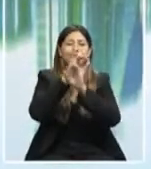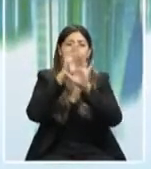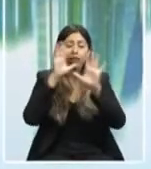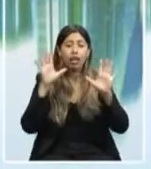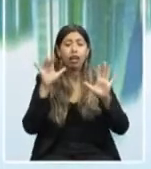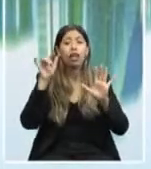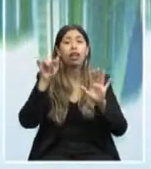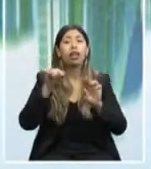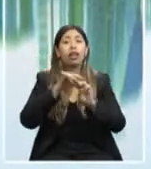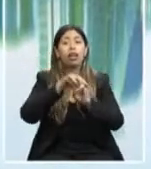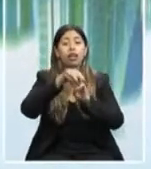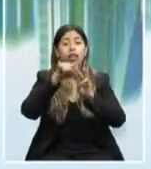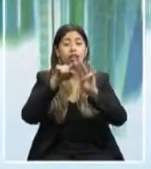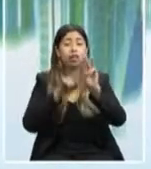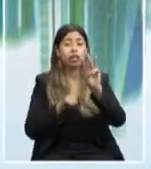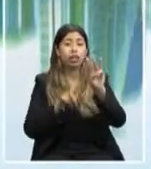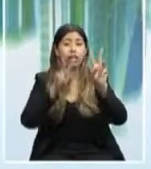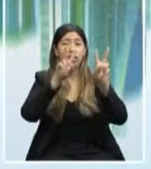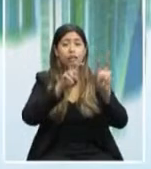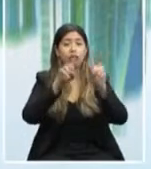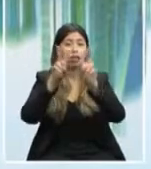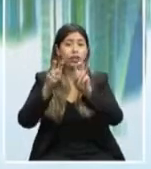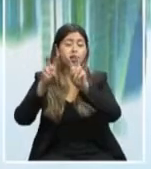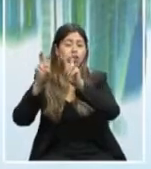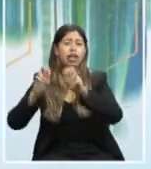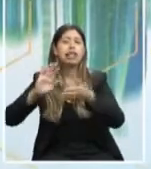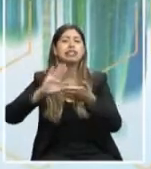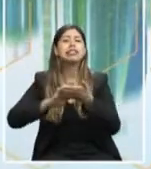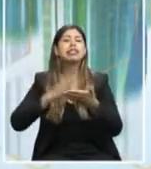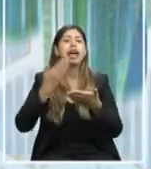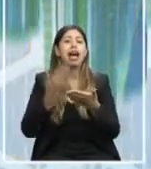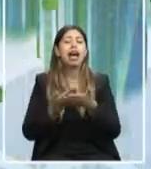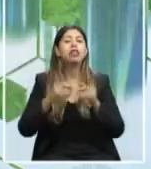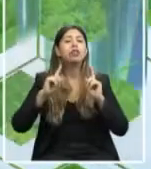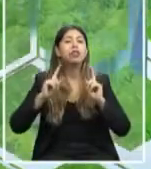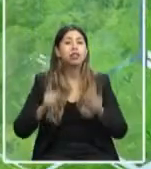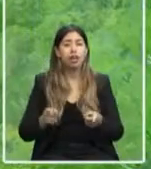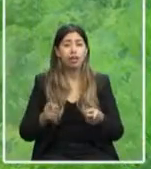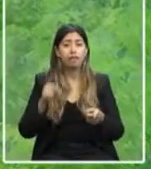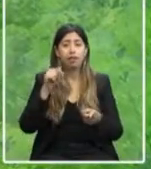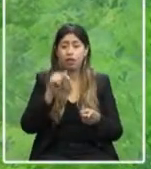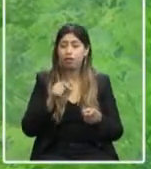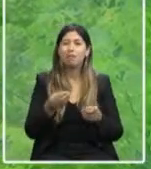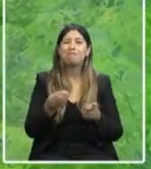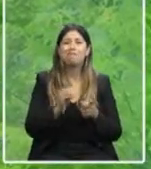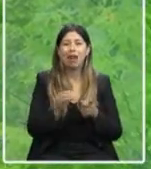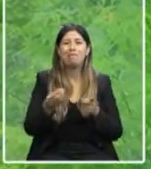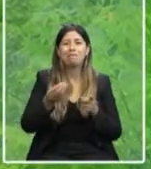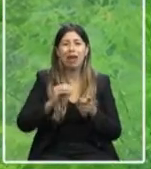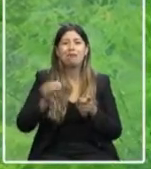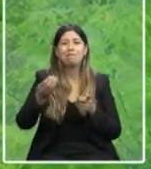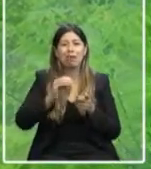estos tres componentes deben estar sanos, estos eventos serán cada vez más frecuentes.